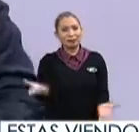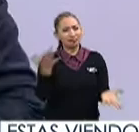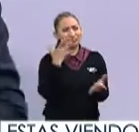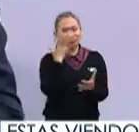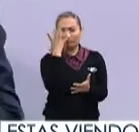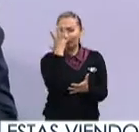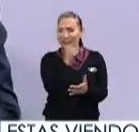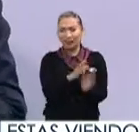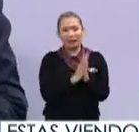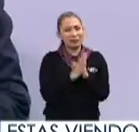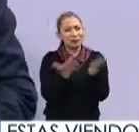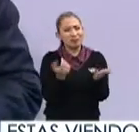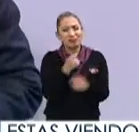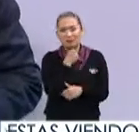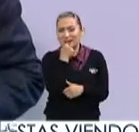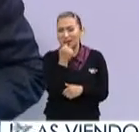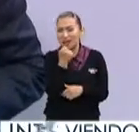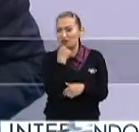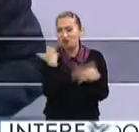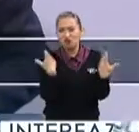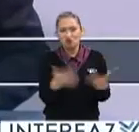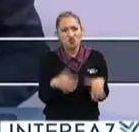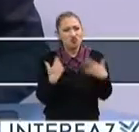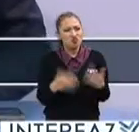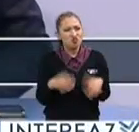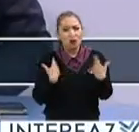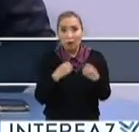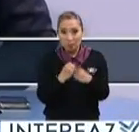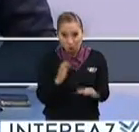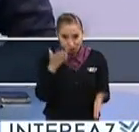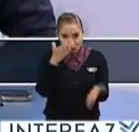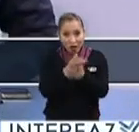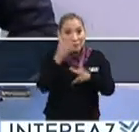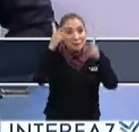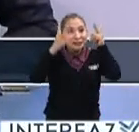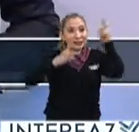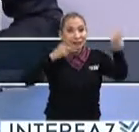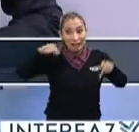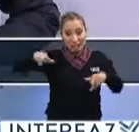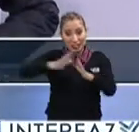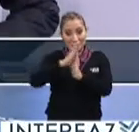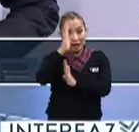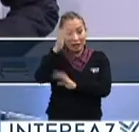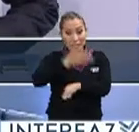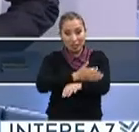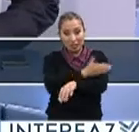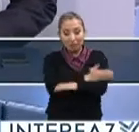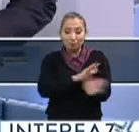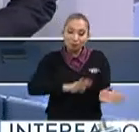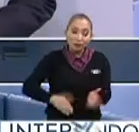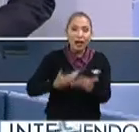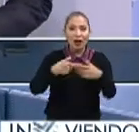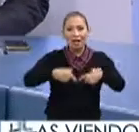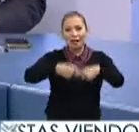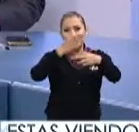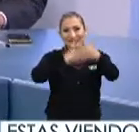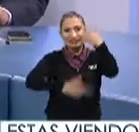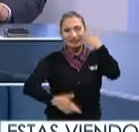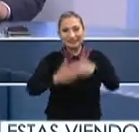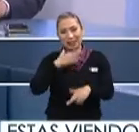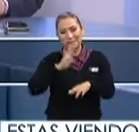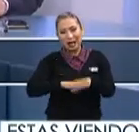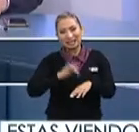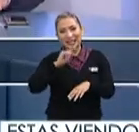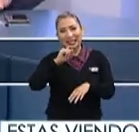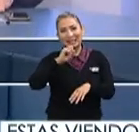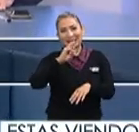Exquisitas librerías de viejo, así que no pierdan la oportunidad de hacer una vuelta por esta librería Madero. Vamos a hacer una pausa, regresamos con